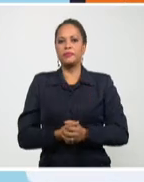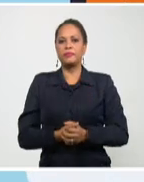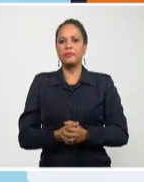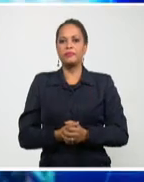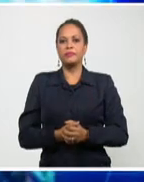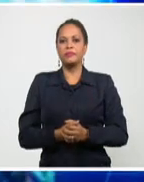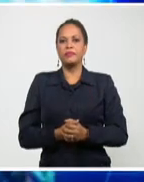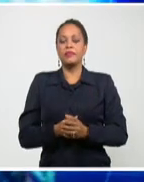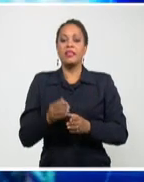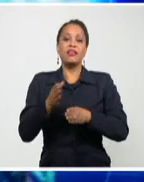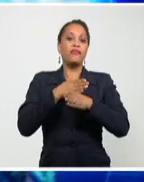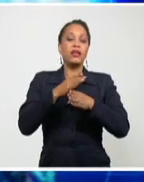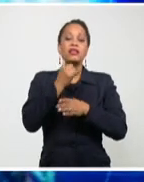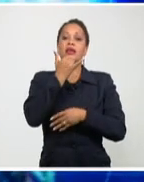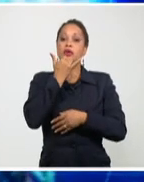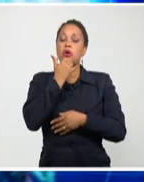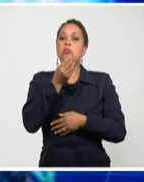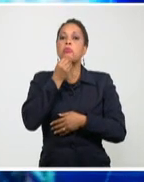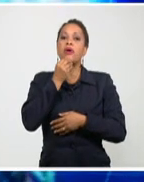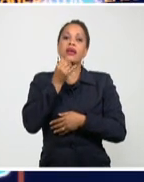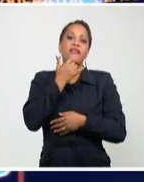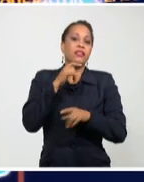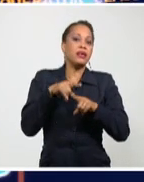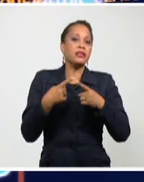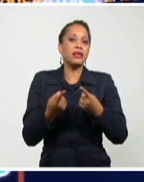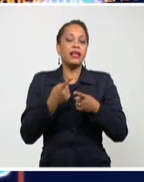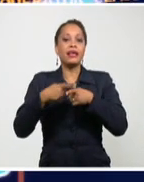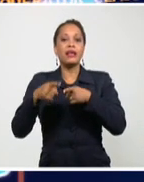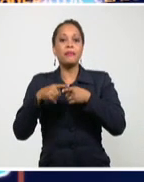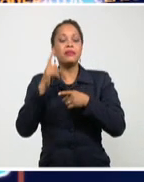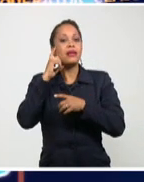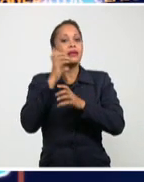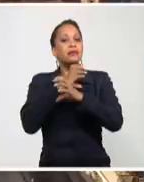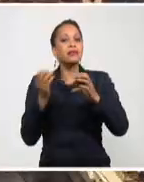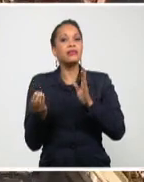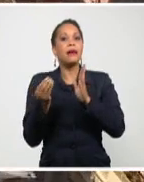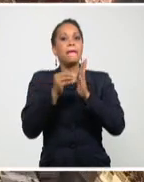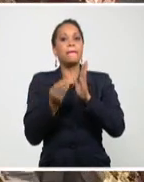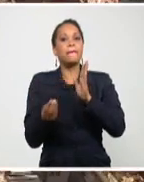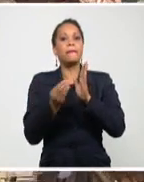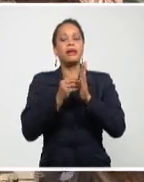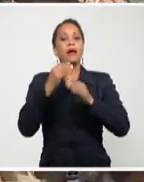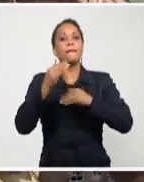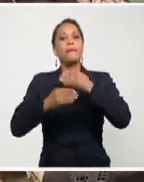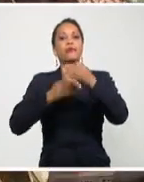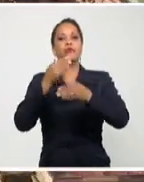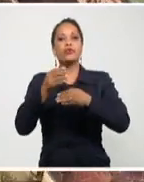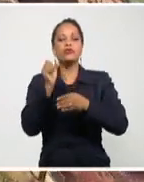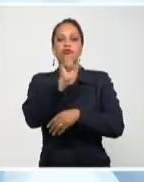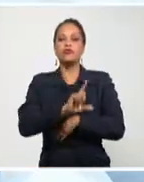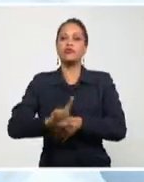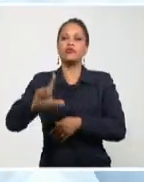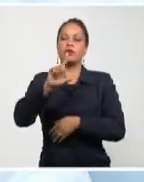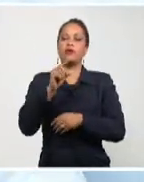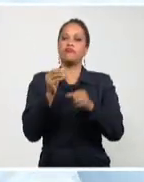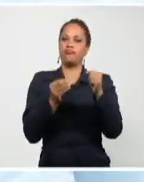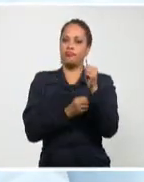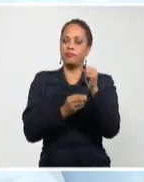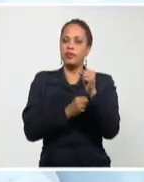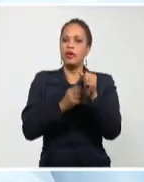Muchos errores pudieran evitarse si las herramientas de la ciencia se aplicaran a los procesos sociales con mayor intensidad.